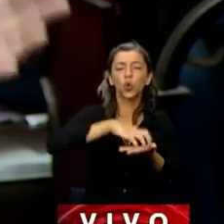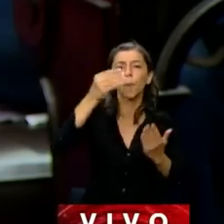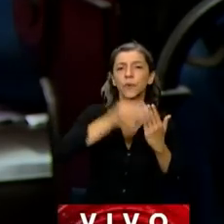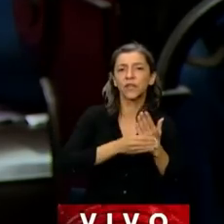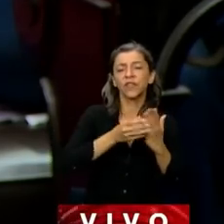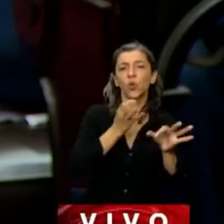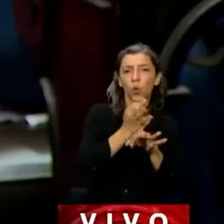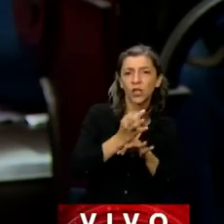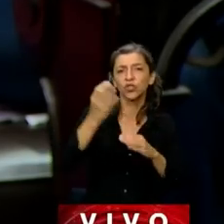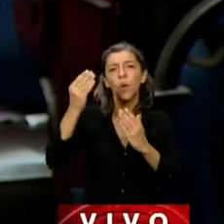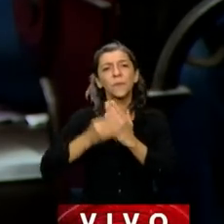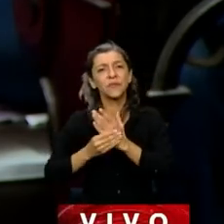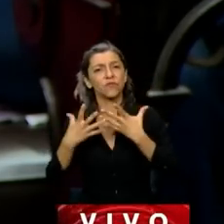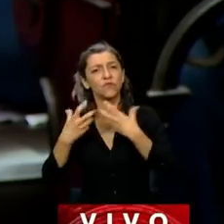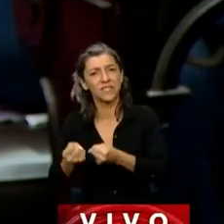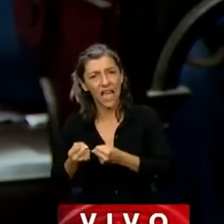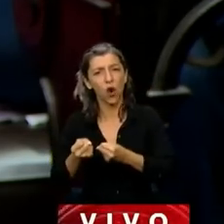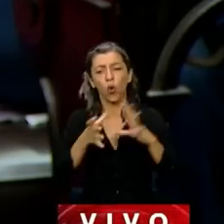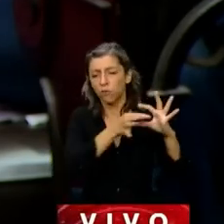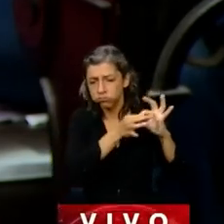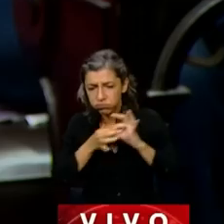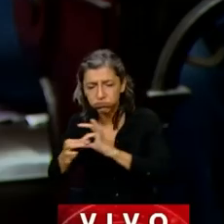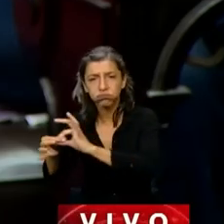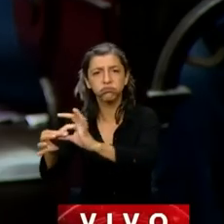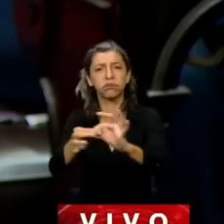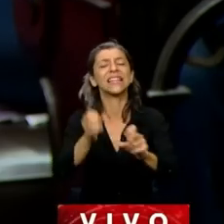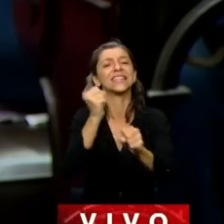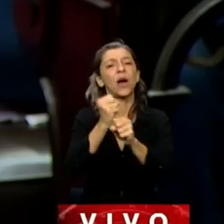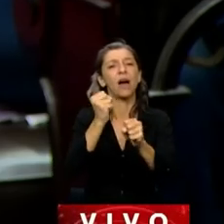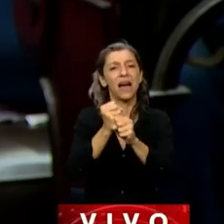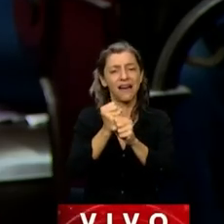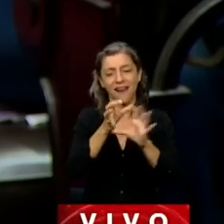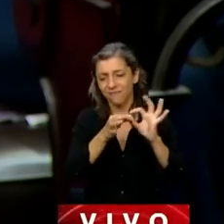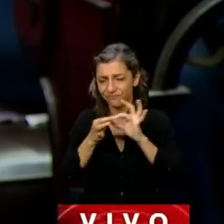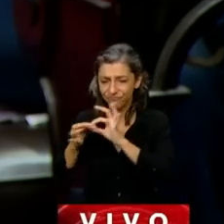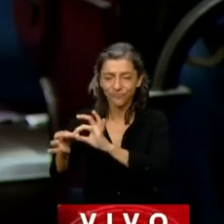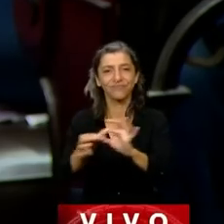Salud, que es otra decisión de esta ley, que trabajen coordinadamente.